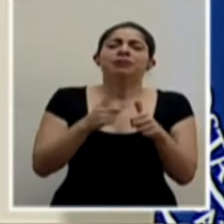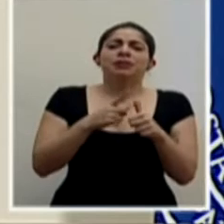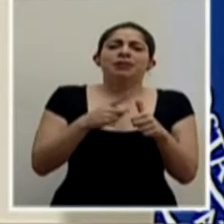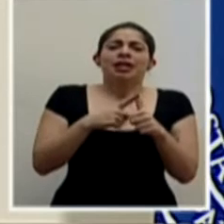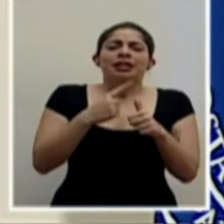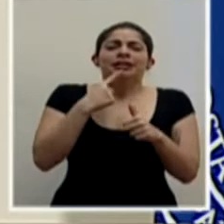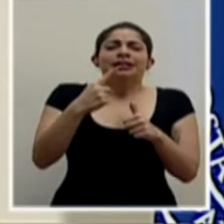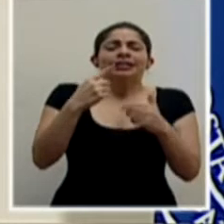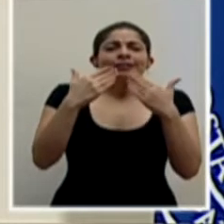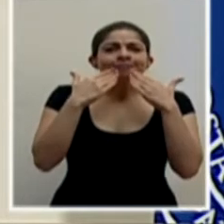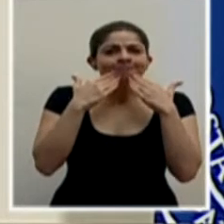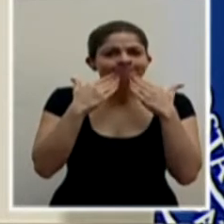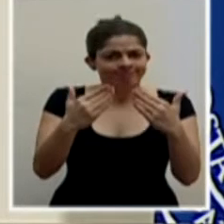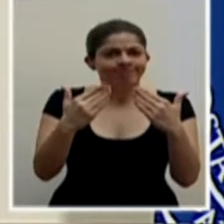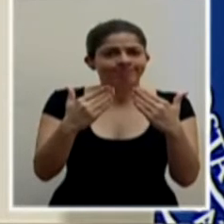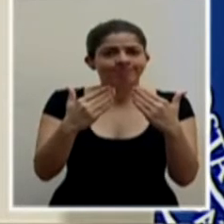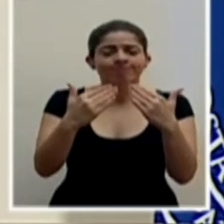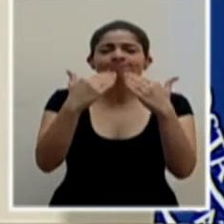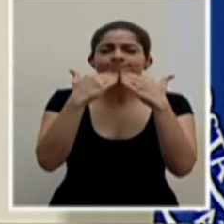un agradecimiento